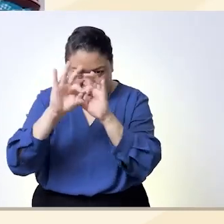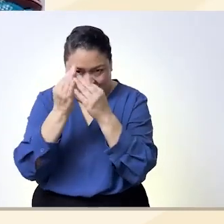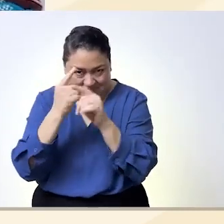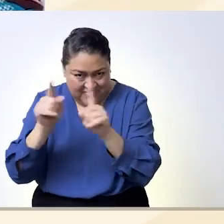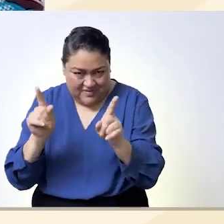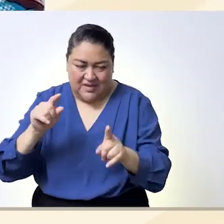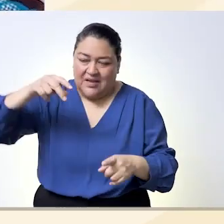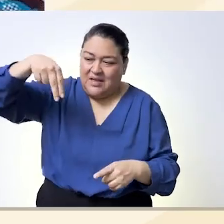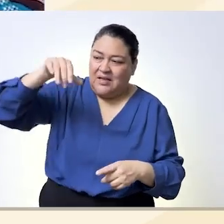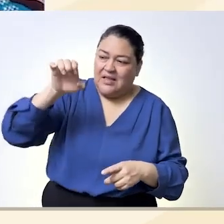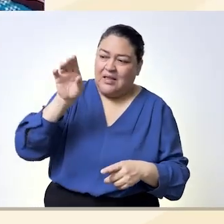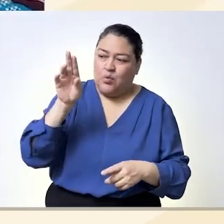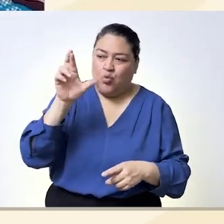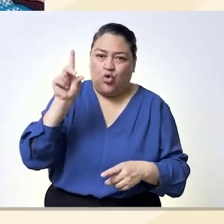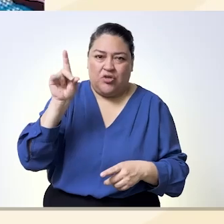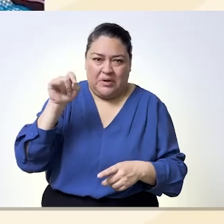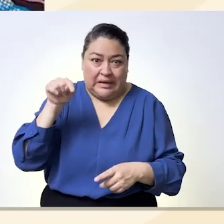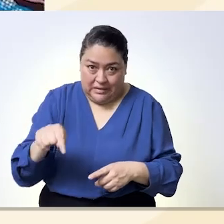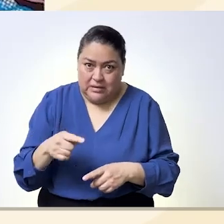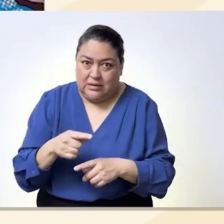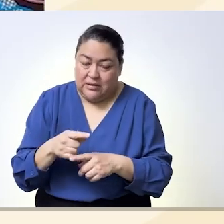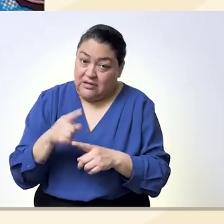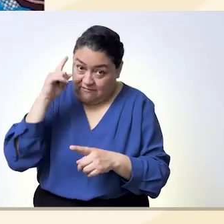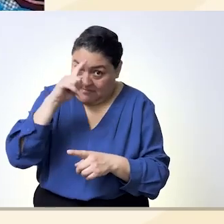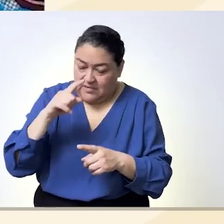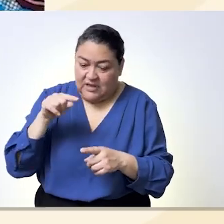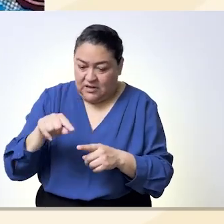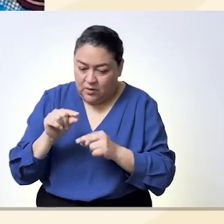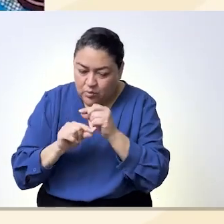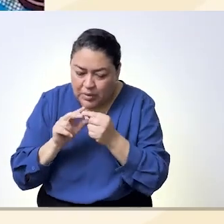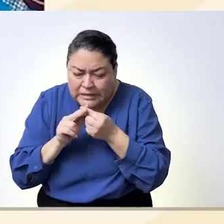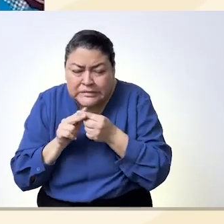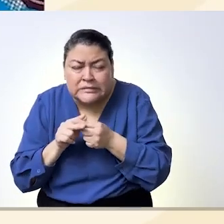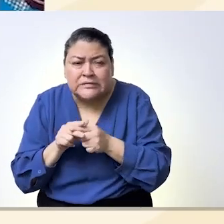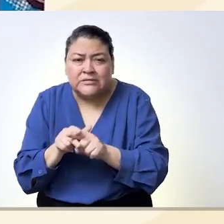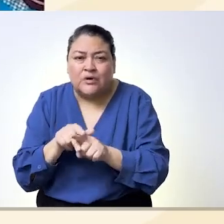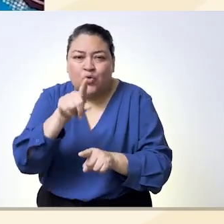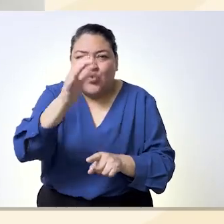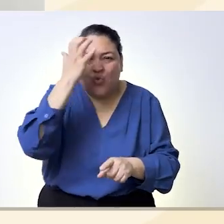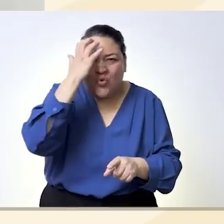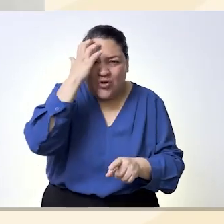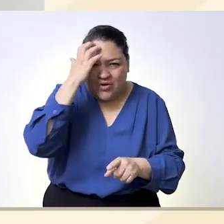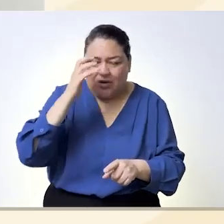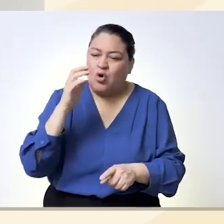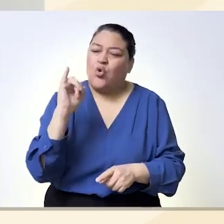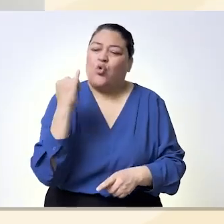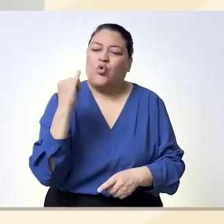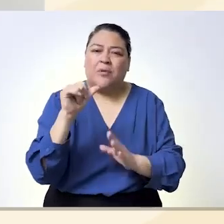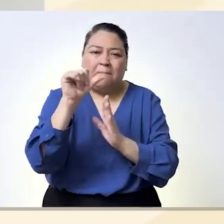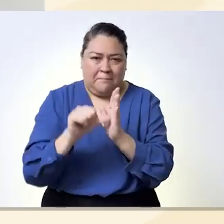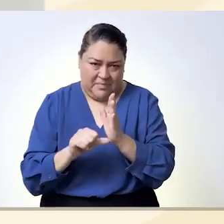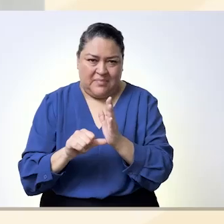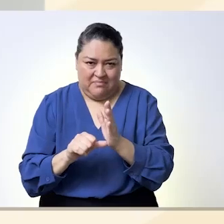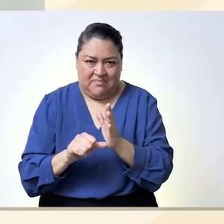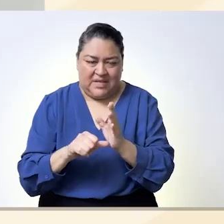las políticas, ¿no? Finalmente todo el mundo ubica a junio como el mes del orgullo, pero pocas personas conocen que julio también es el mes del